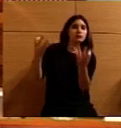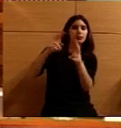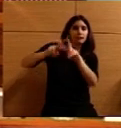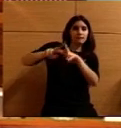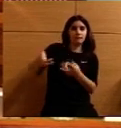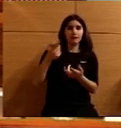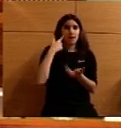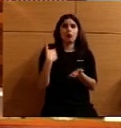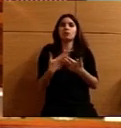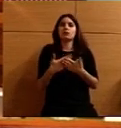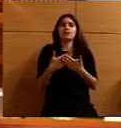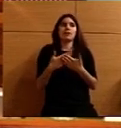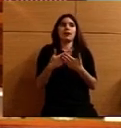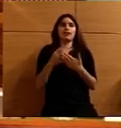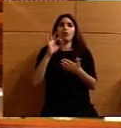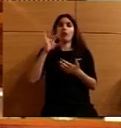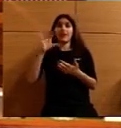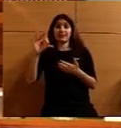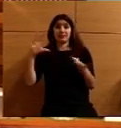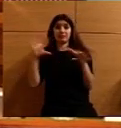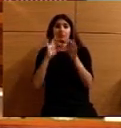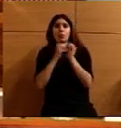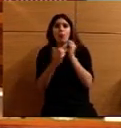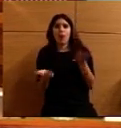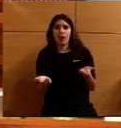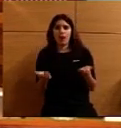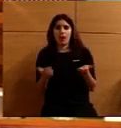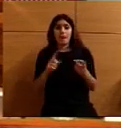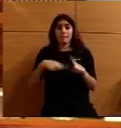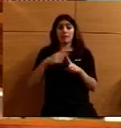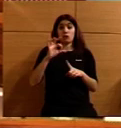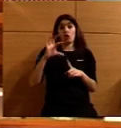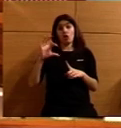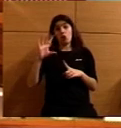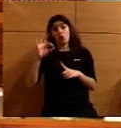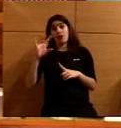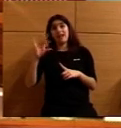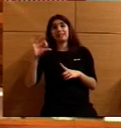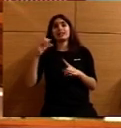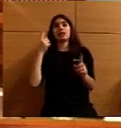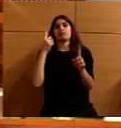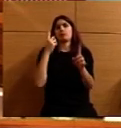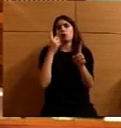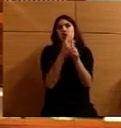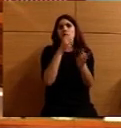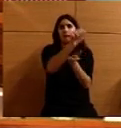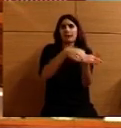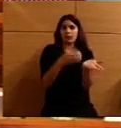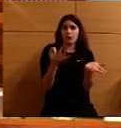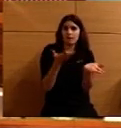alguna forma justifiquen a qué ODS ha ido y que ese ODS sea contra la lucha a la despoblación.